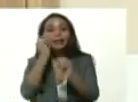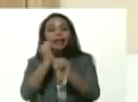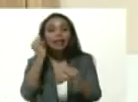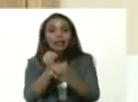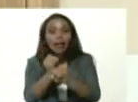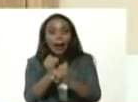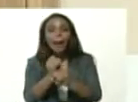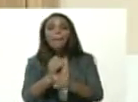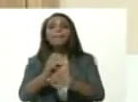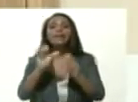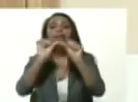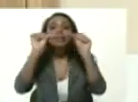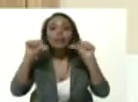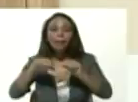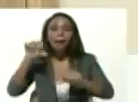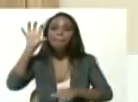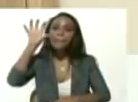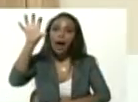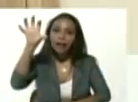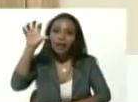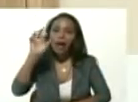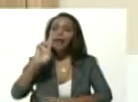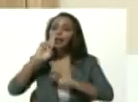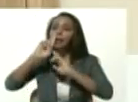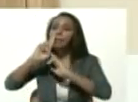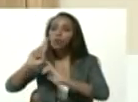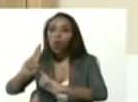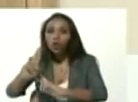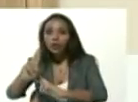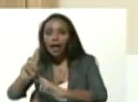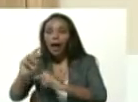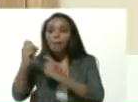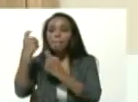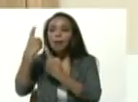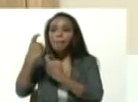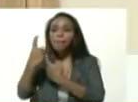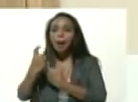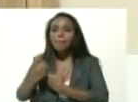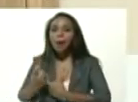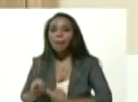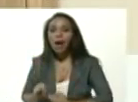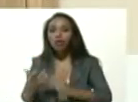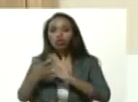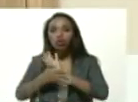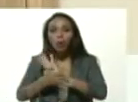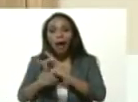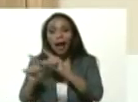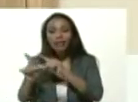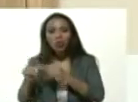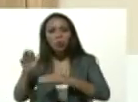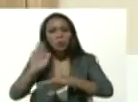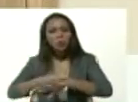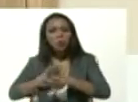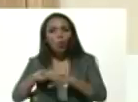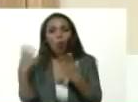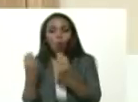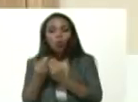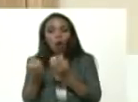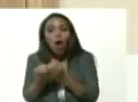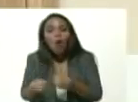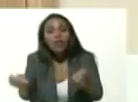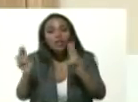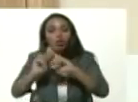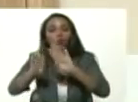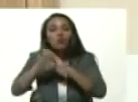sistema Patria, responda la encuesta. Es una encuesta hecha conjuntamente con la Organización Mundial de la